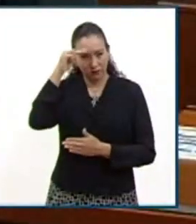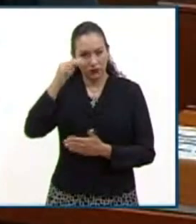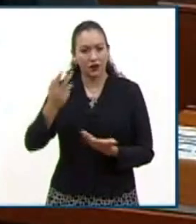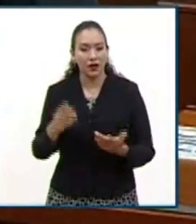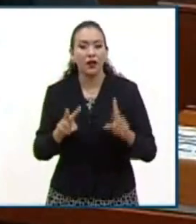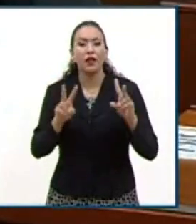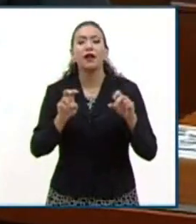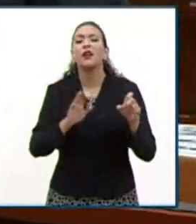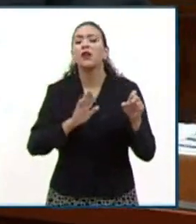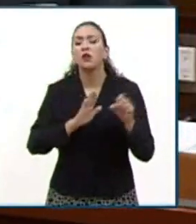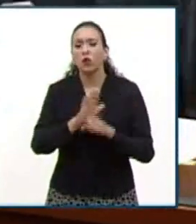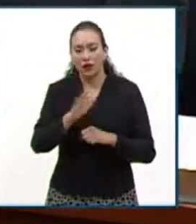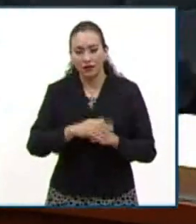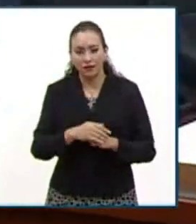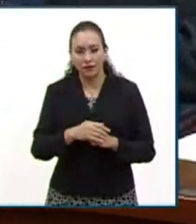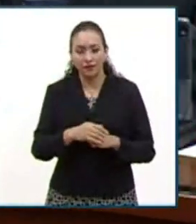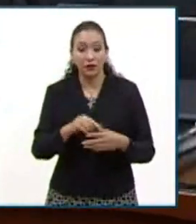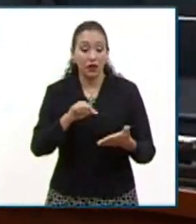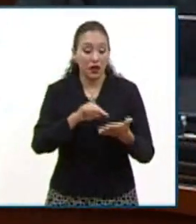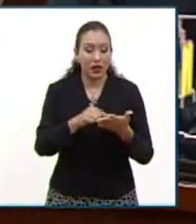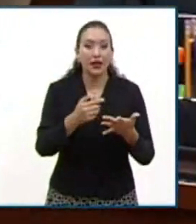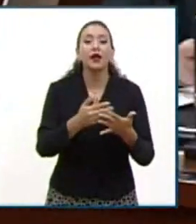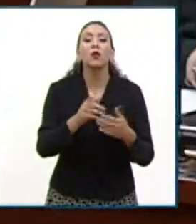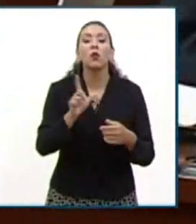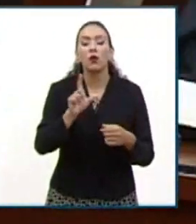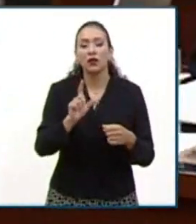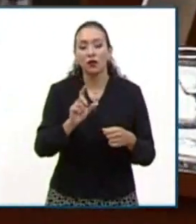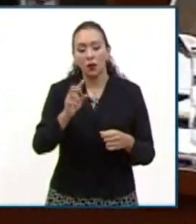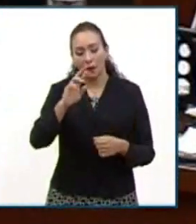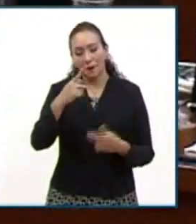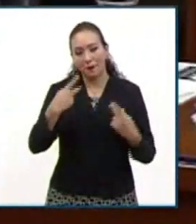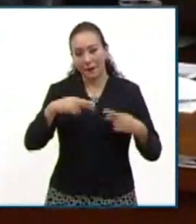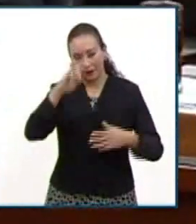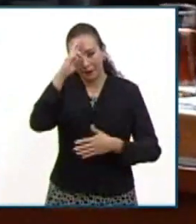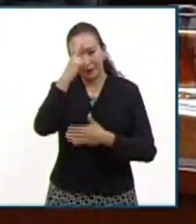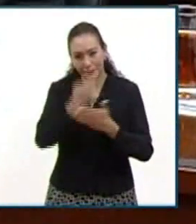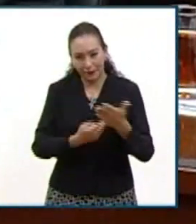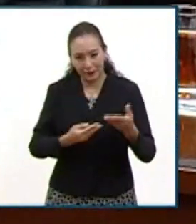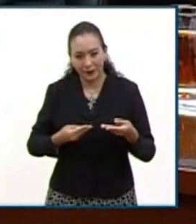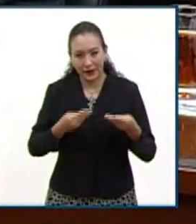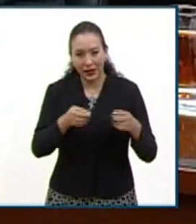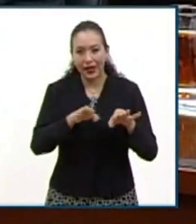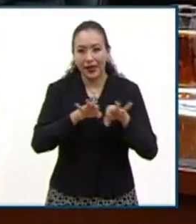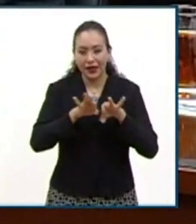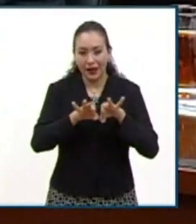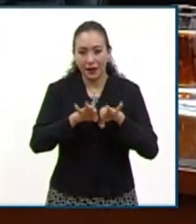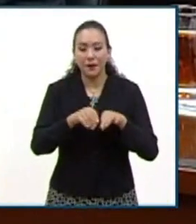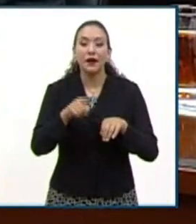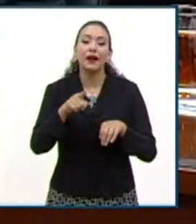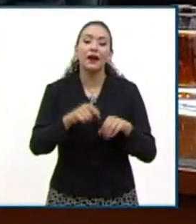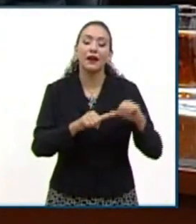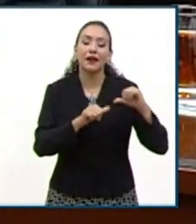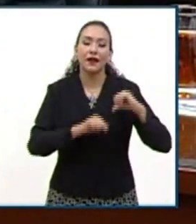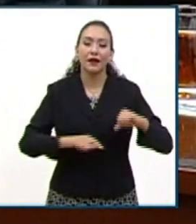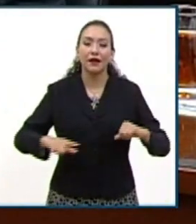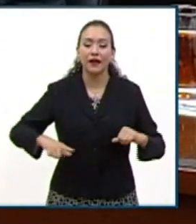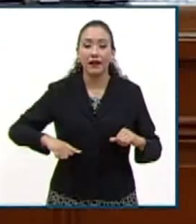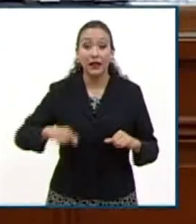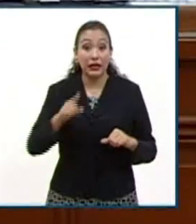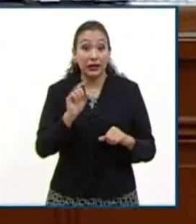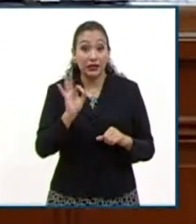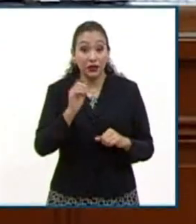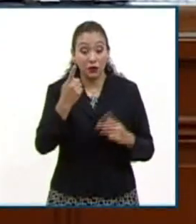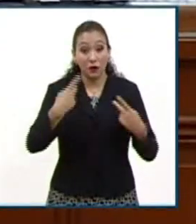relativo a la pena de suspensión prevista para el delito atribuible a la persona servidora pública que difunda a través de diversas